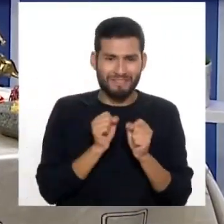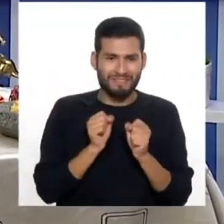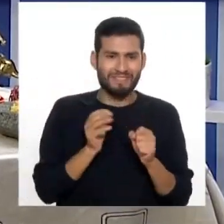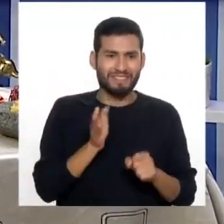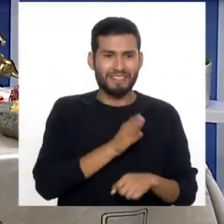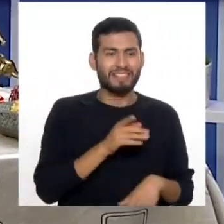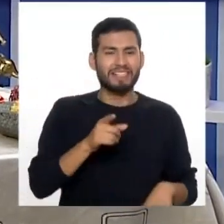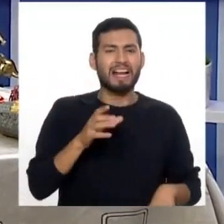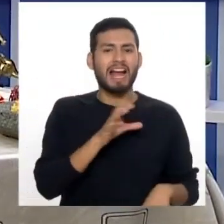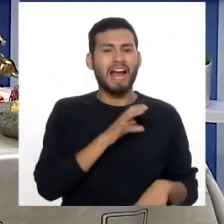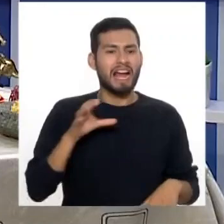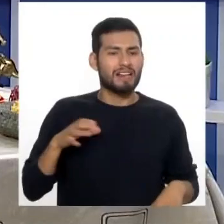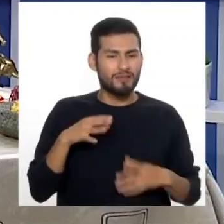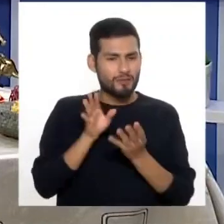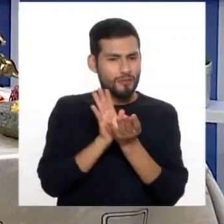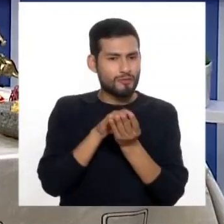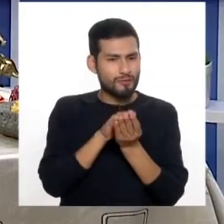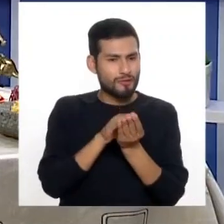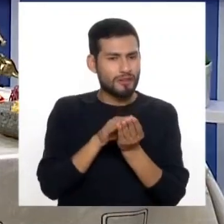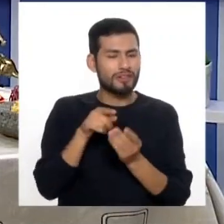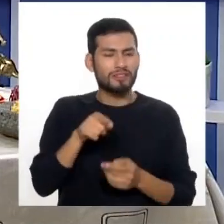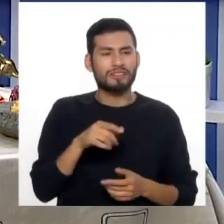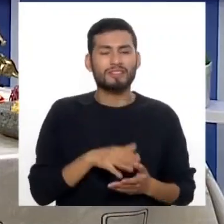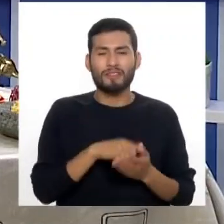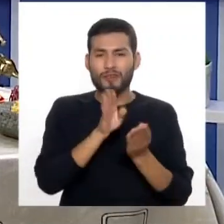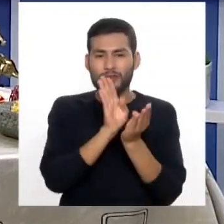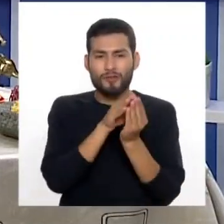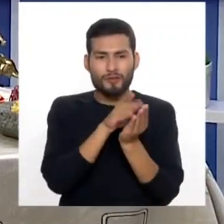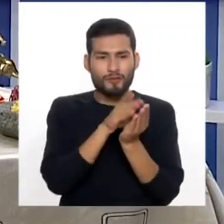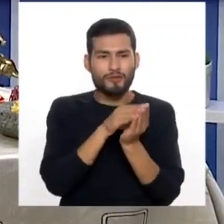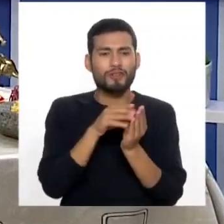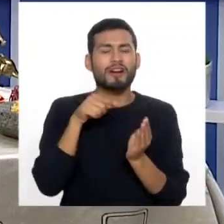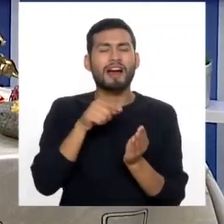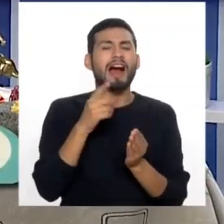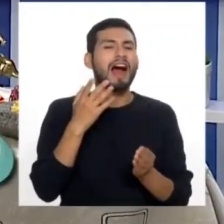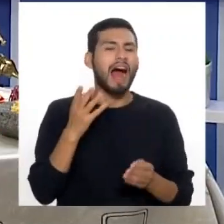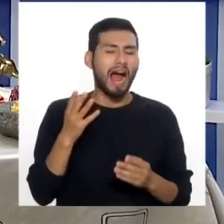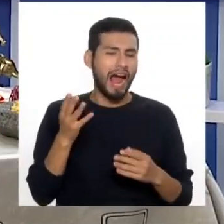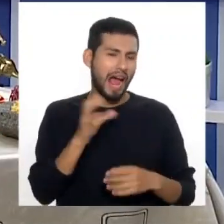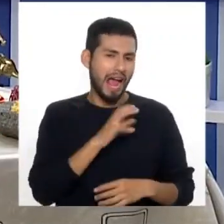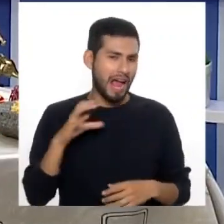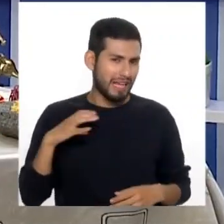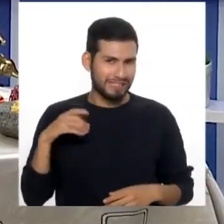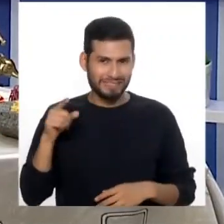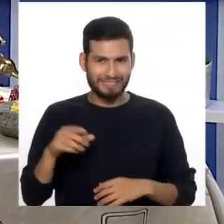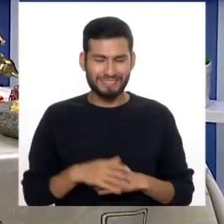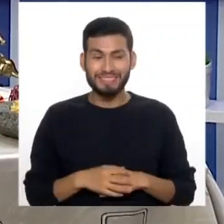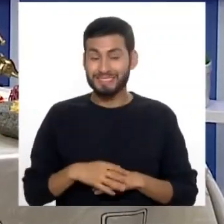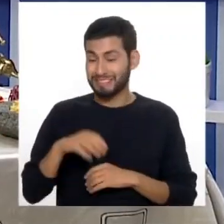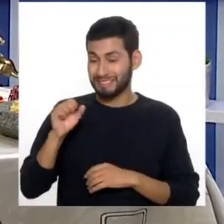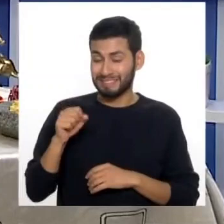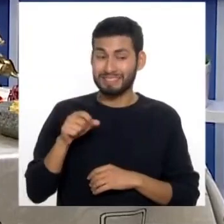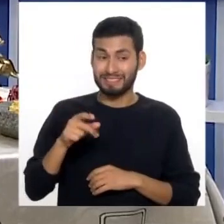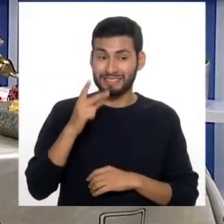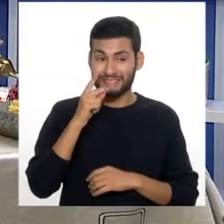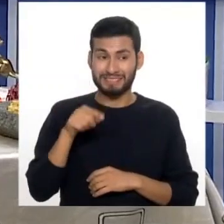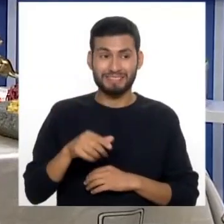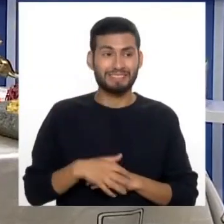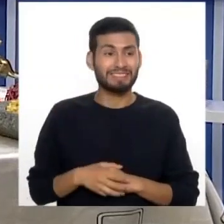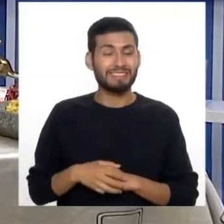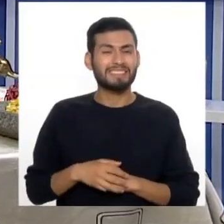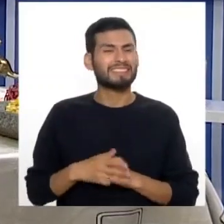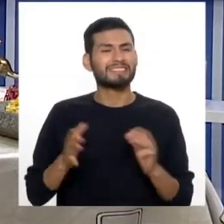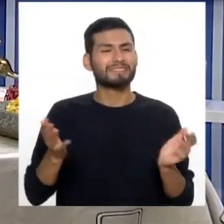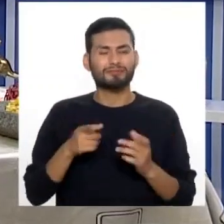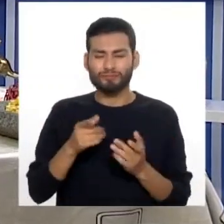una buena chalaca a los choritos. Aquí nos vamos a la chalaca. A los choritos a la chalaca. Vamos con los clásico chorito. Aquí sí, igual, como le digo, el